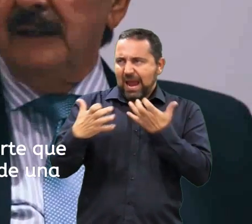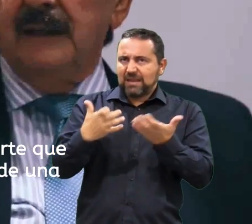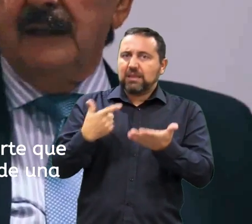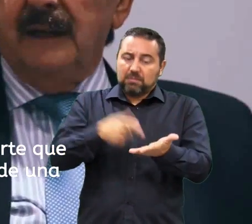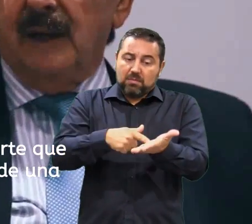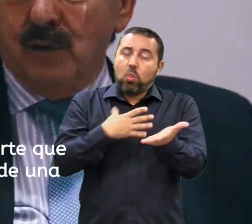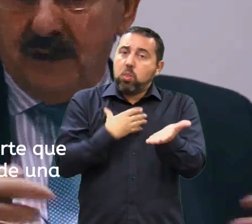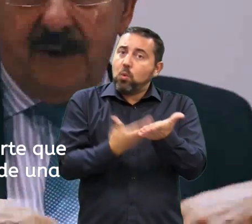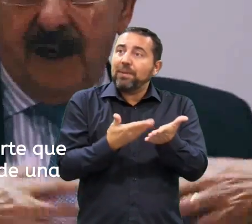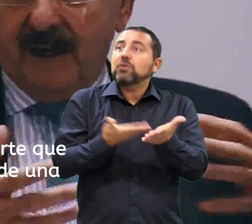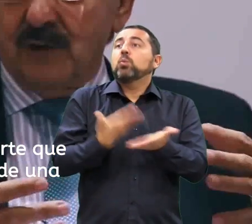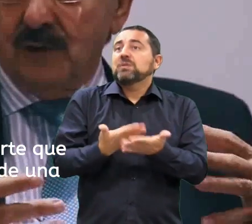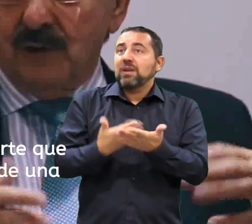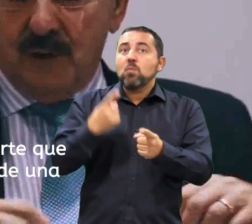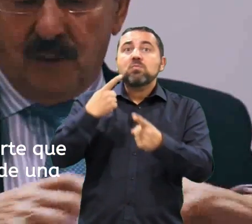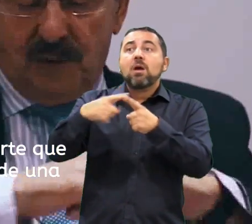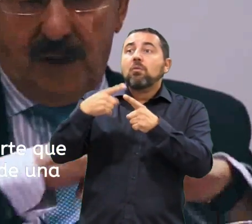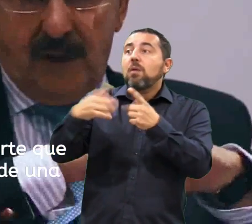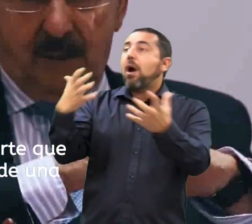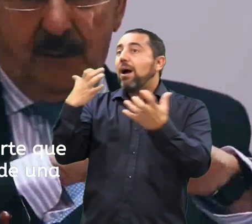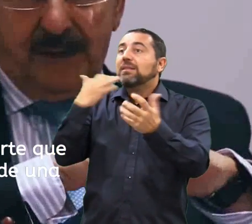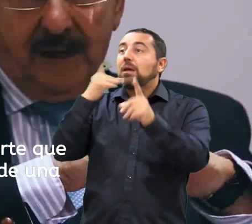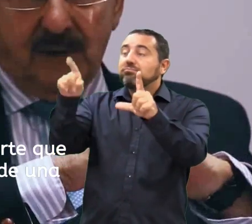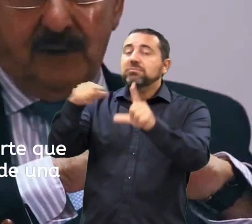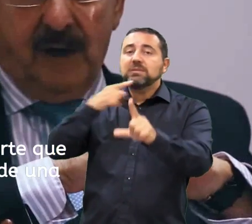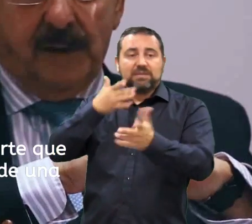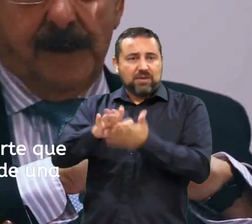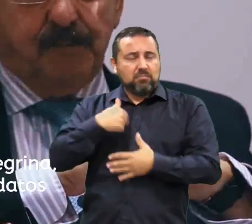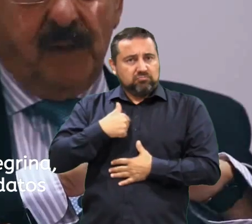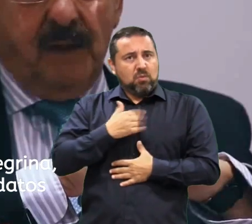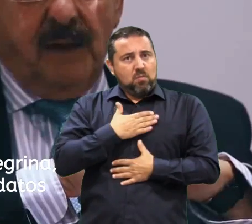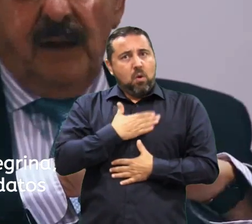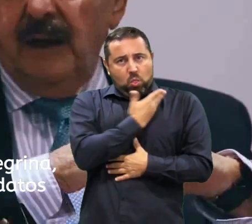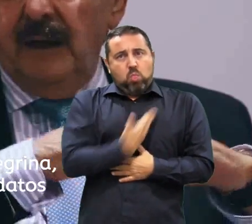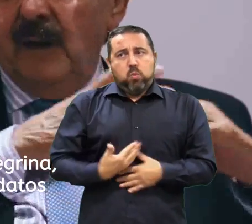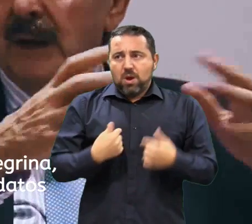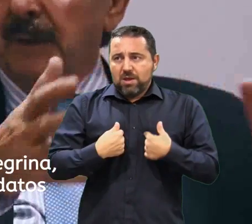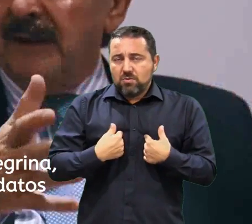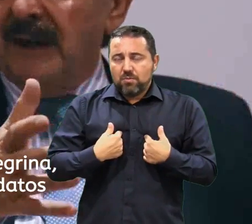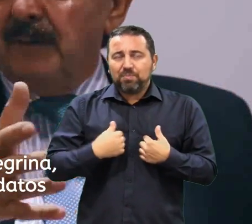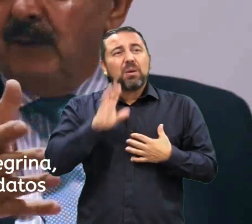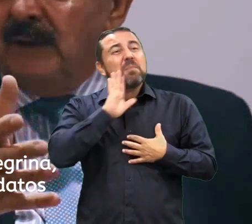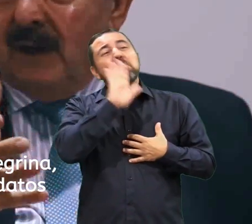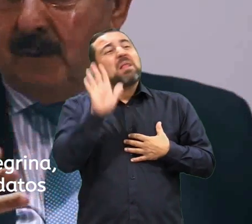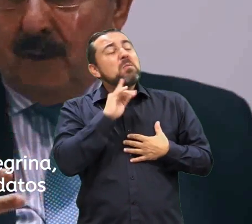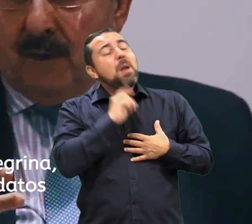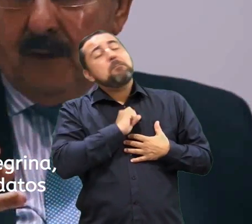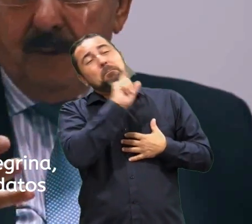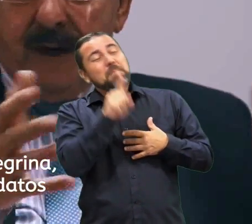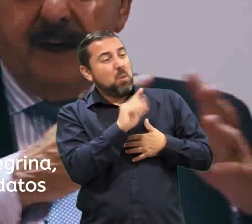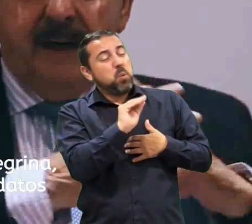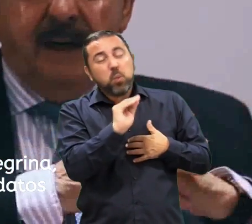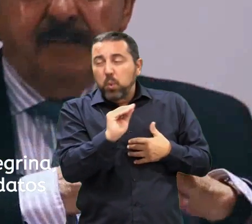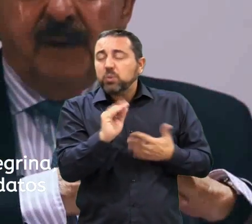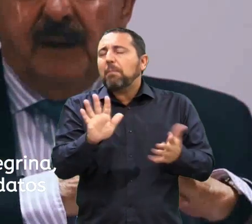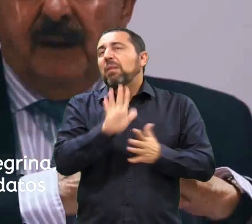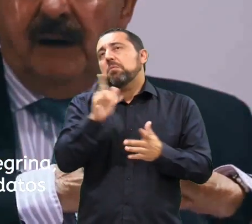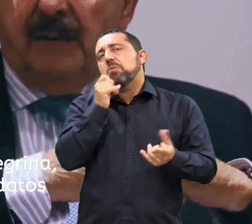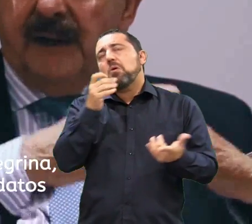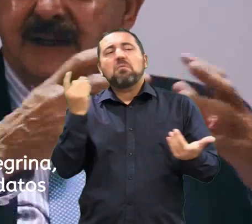arte que justifica que nosotros somos propietarios de una obra. Y aunque parece la pregunta un poco